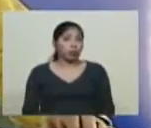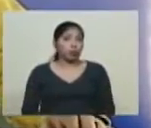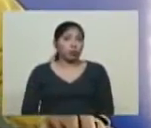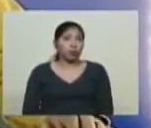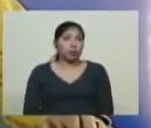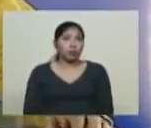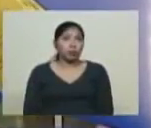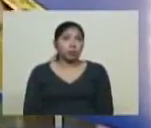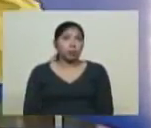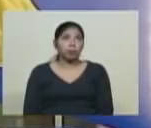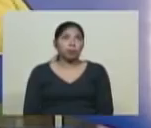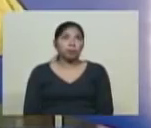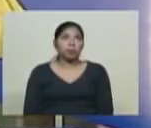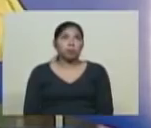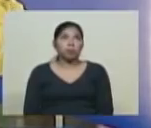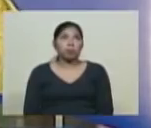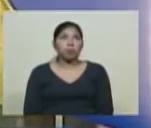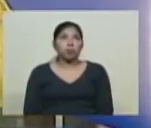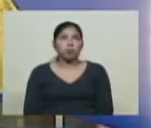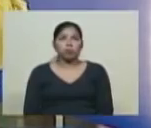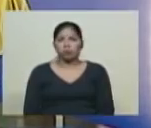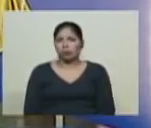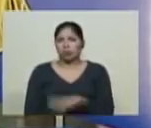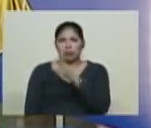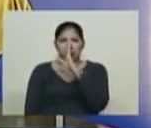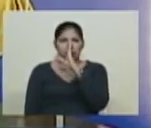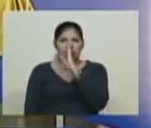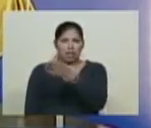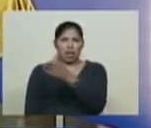todas estas obras. Es inversión directa.